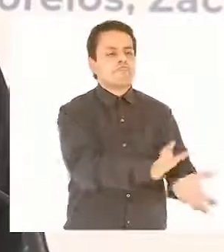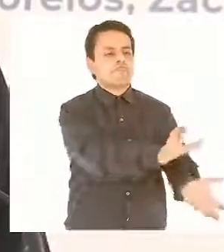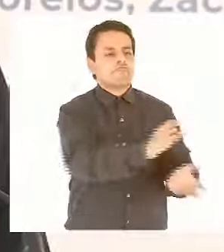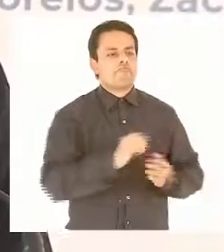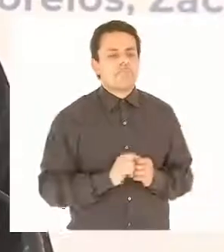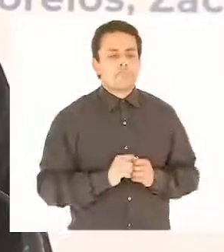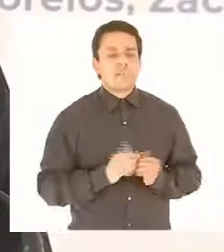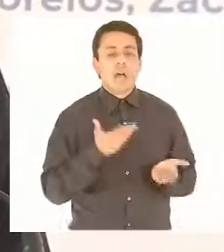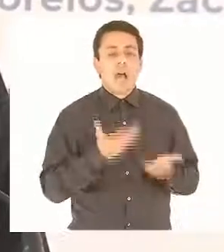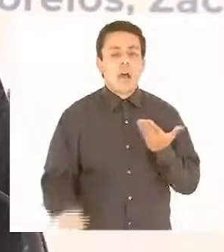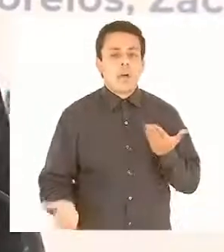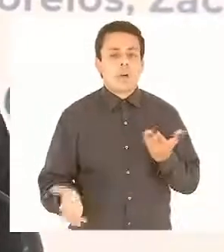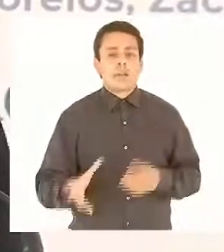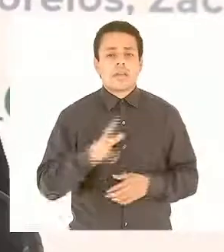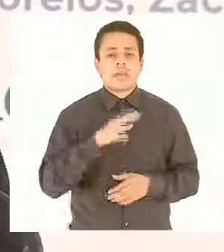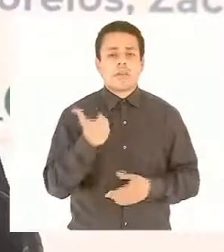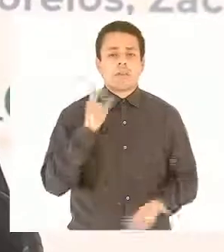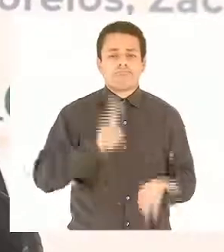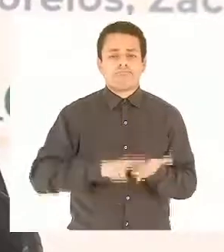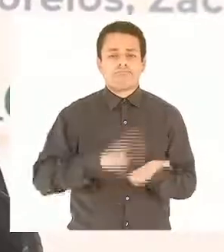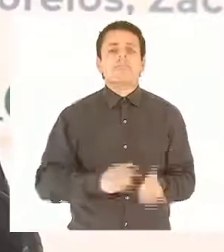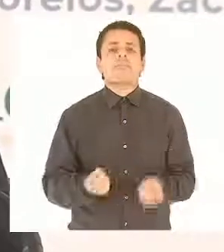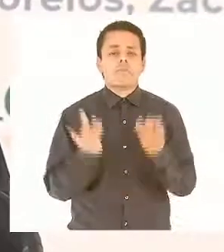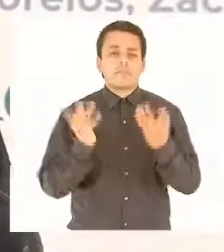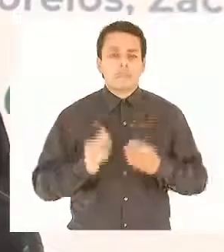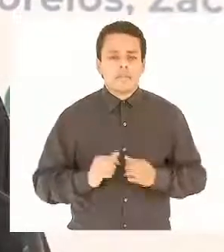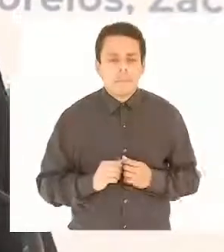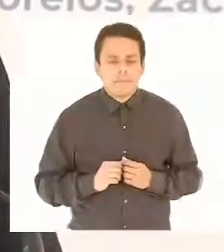Y ahora tenemos un precio de garantía de